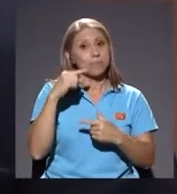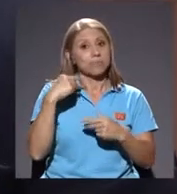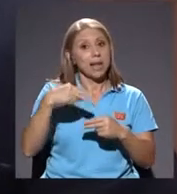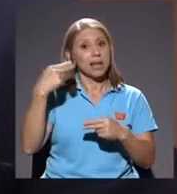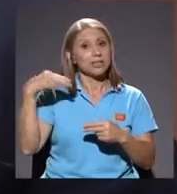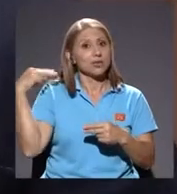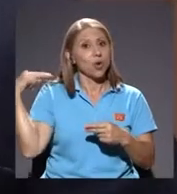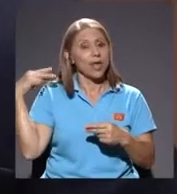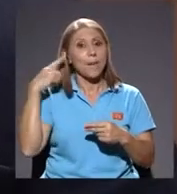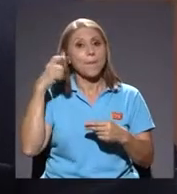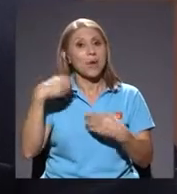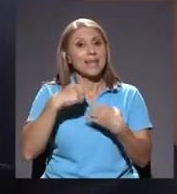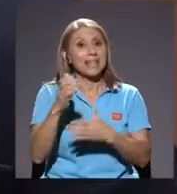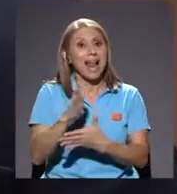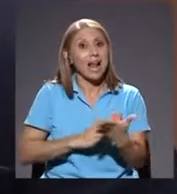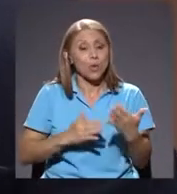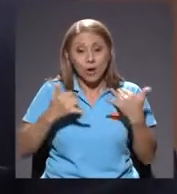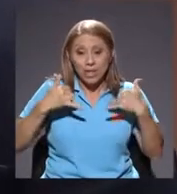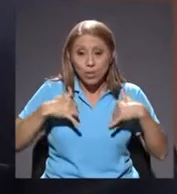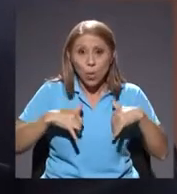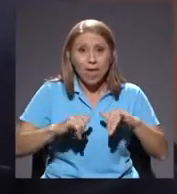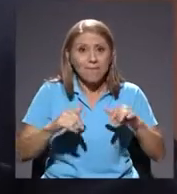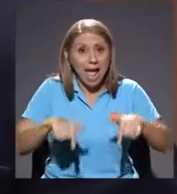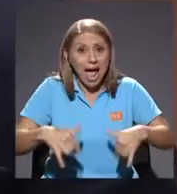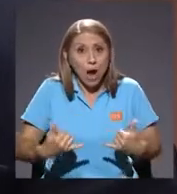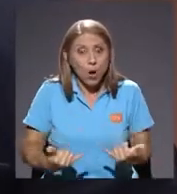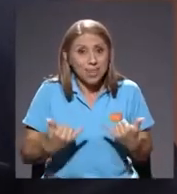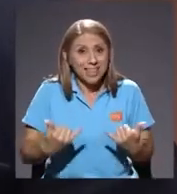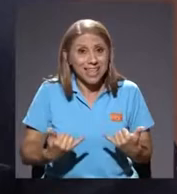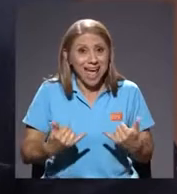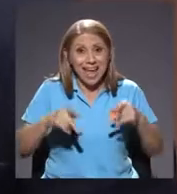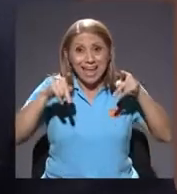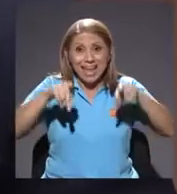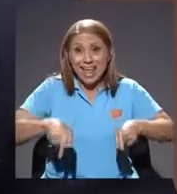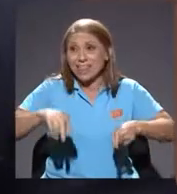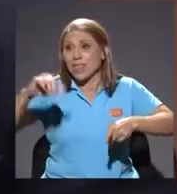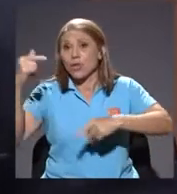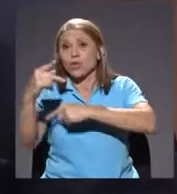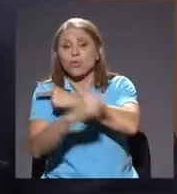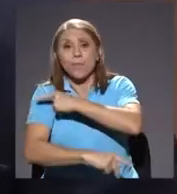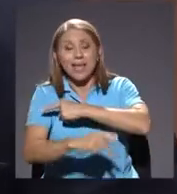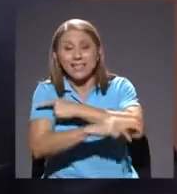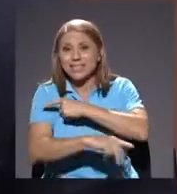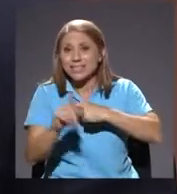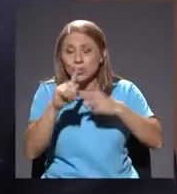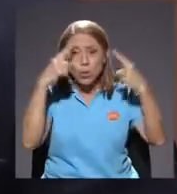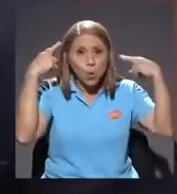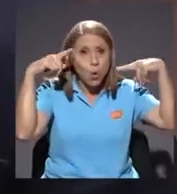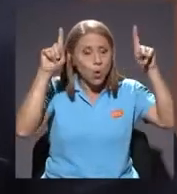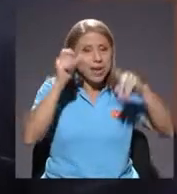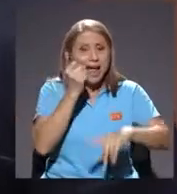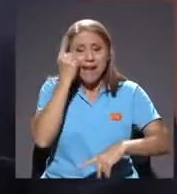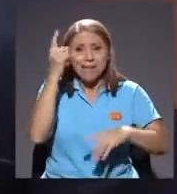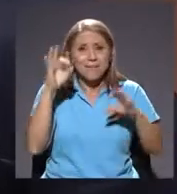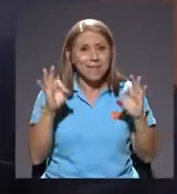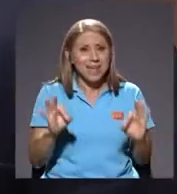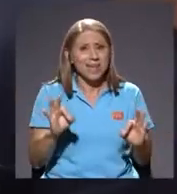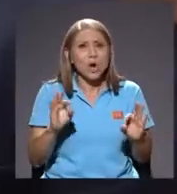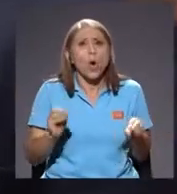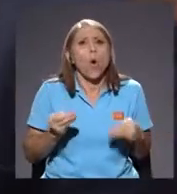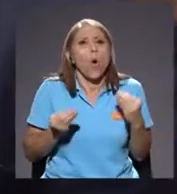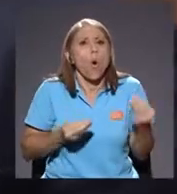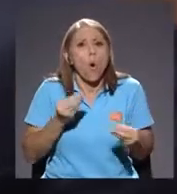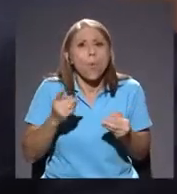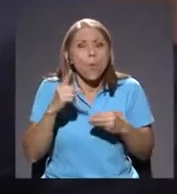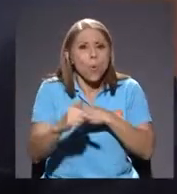algo que todavía hoy día la gente fuera en nuestras fronteras no logra absorber no logra comprender como un país